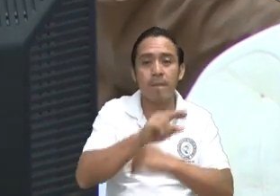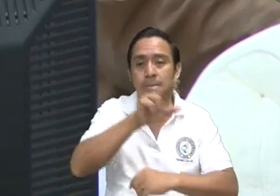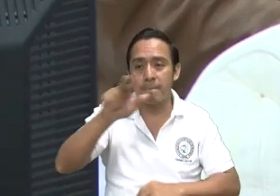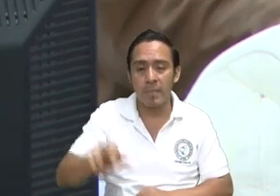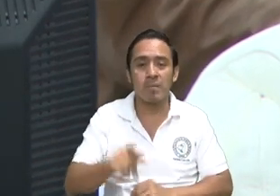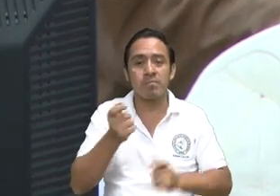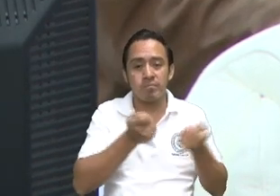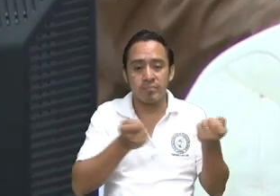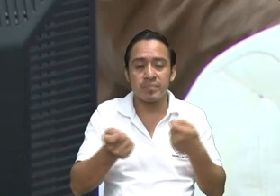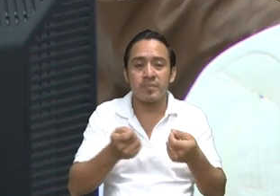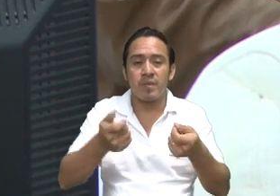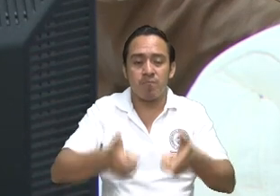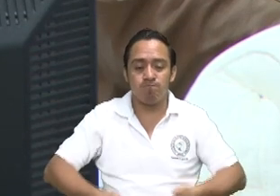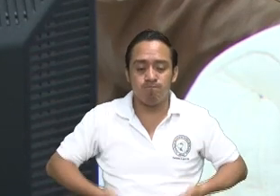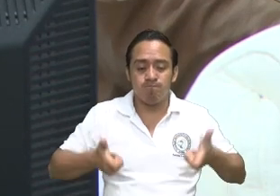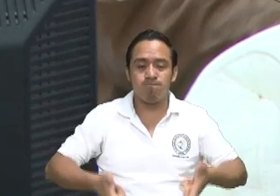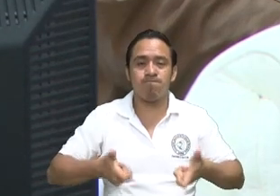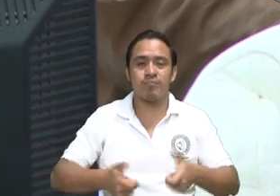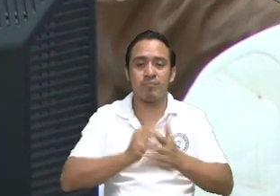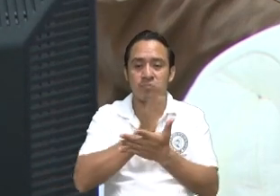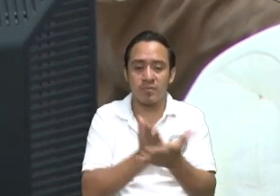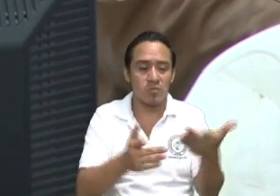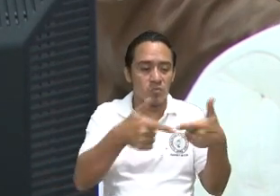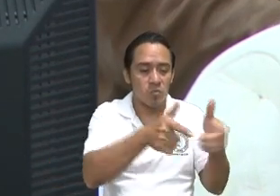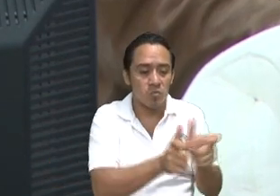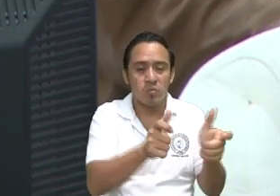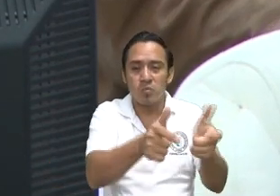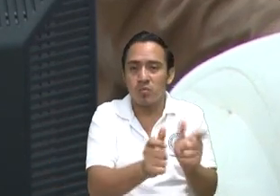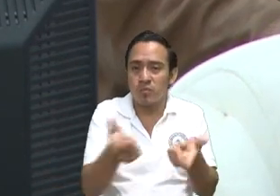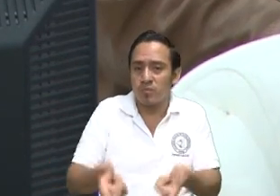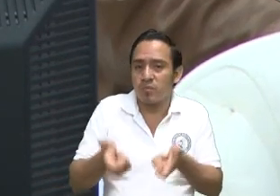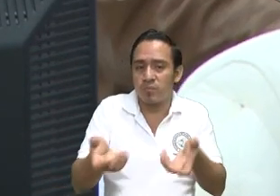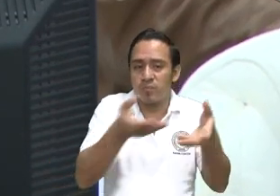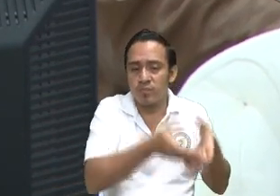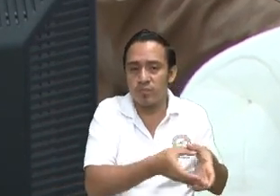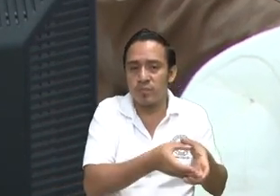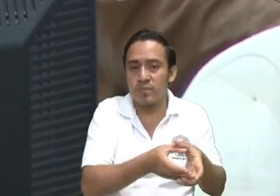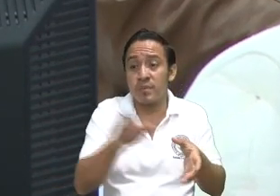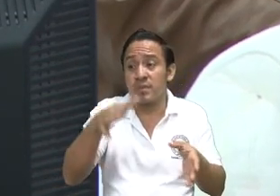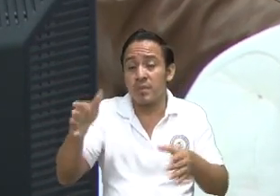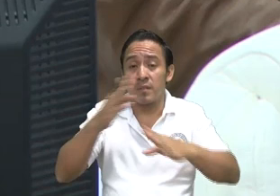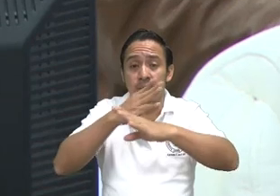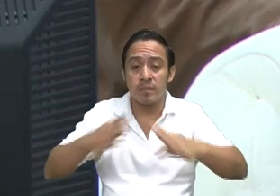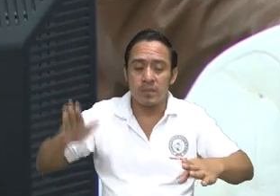que controlaron las riquezas y el poder para unas cuantas familias, enlutando la